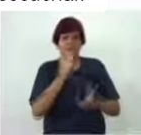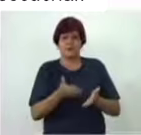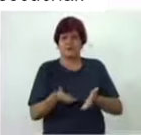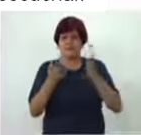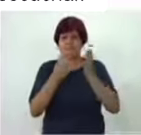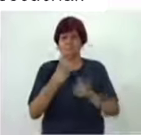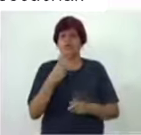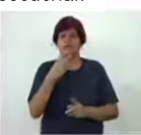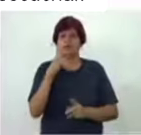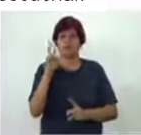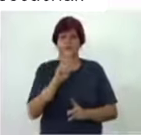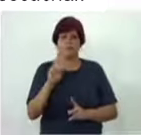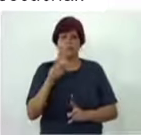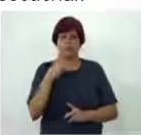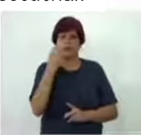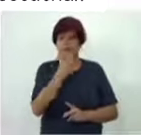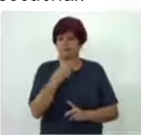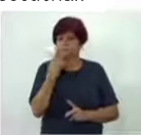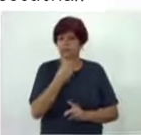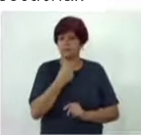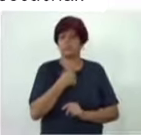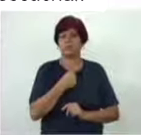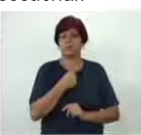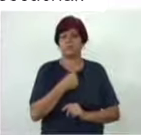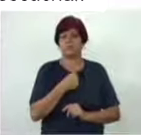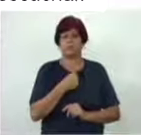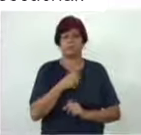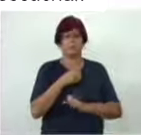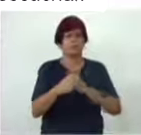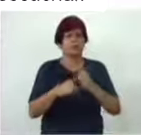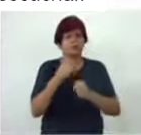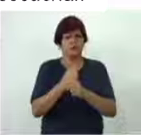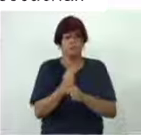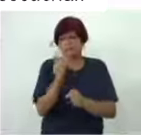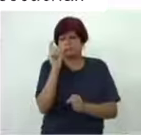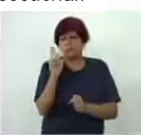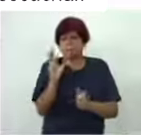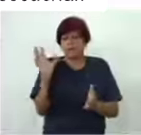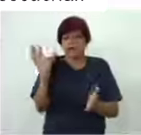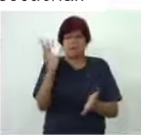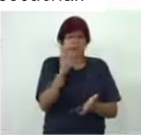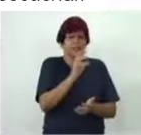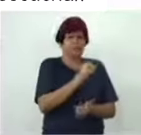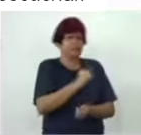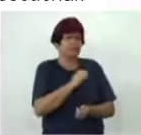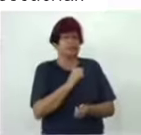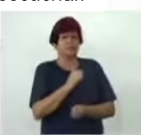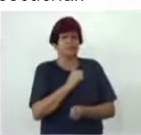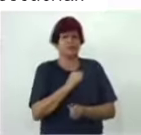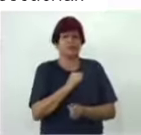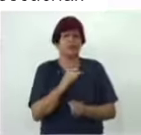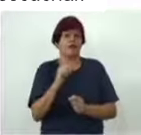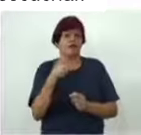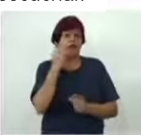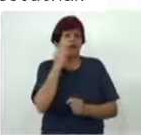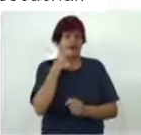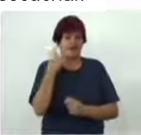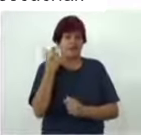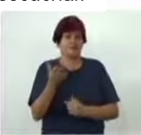su vocabulario y expresión oral, porque utilizan palabras generalizadoras, además